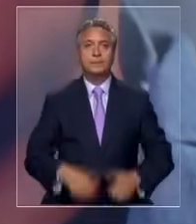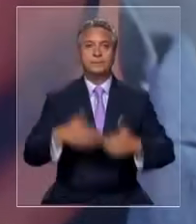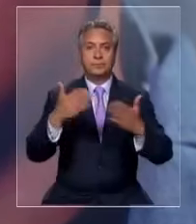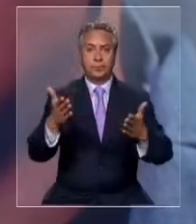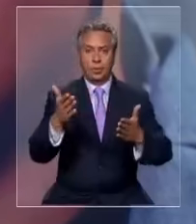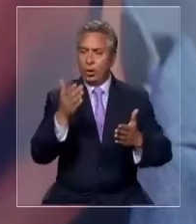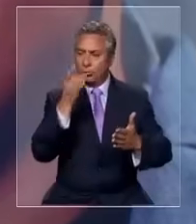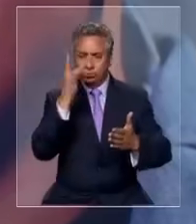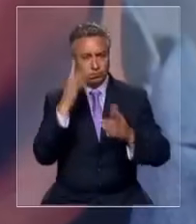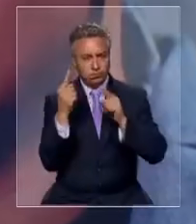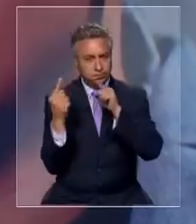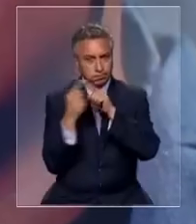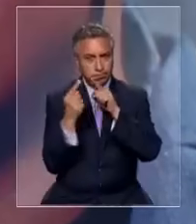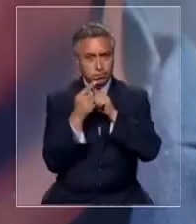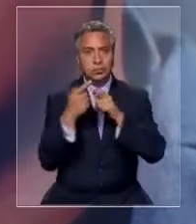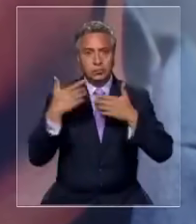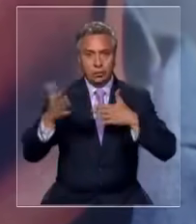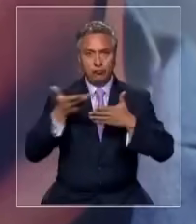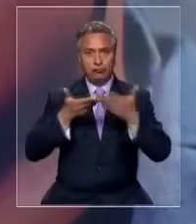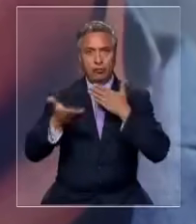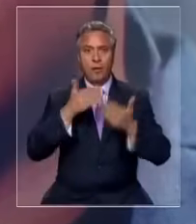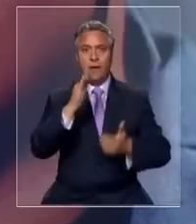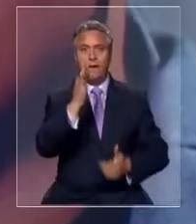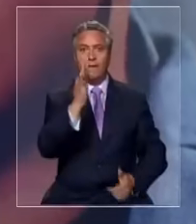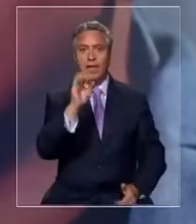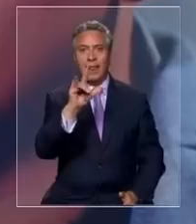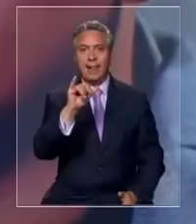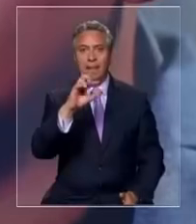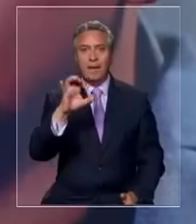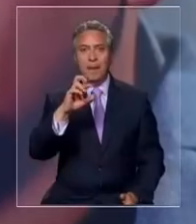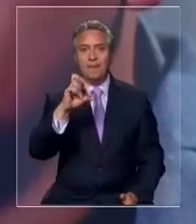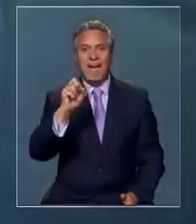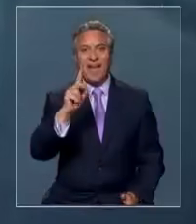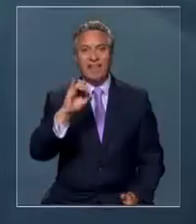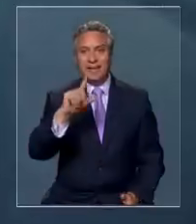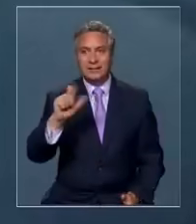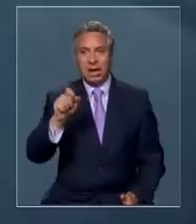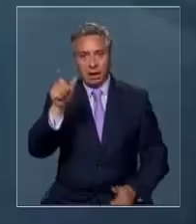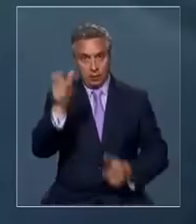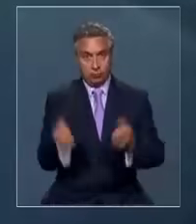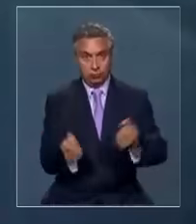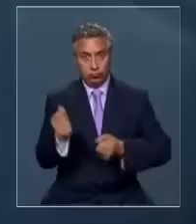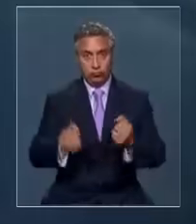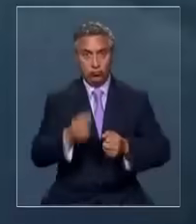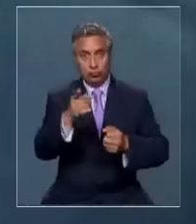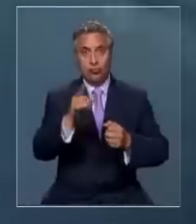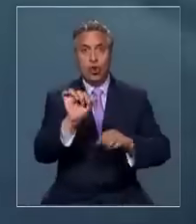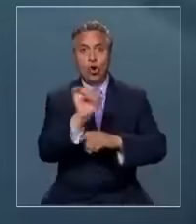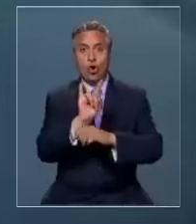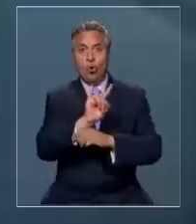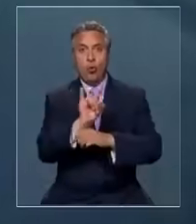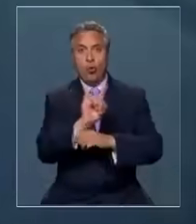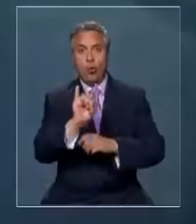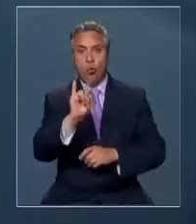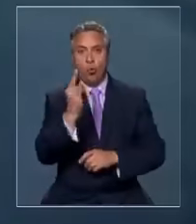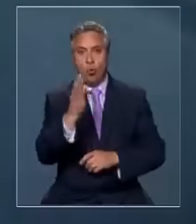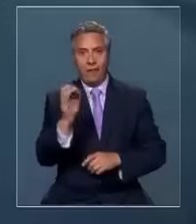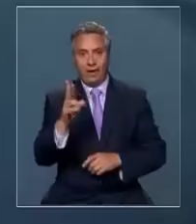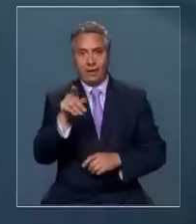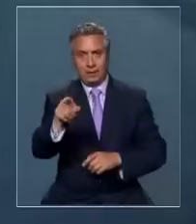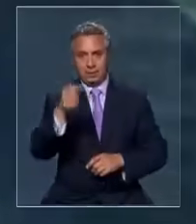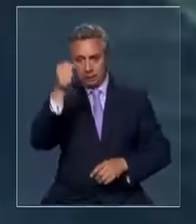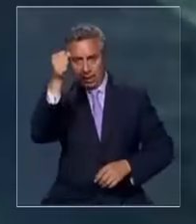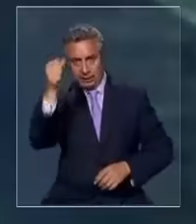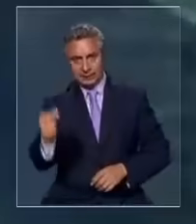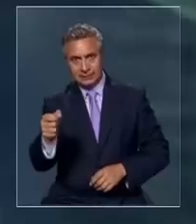En exclusiva conversó con Chilevisión Noticias Felipe Padilla, el conductor de Uber que está formalizado por el homicidio de un taxista.